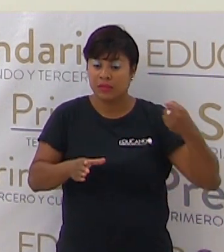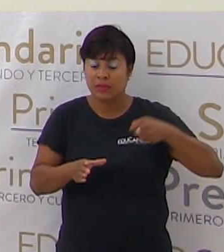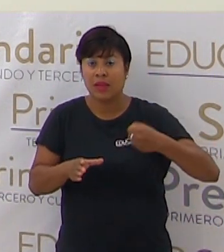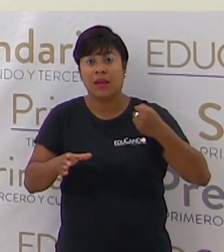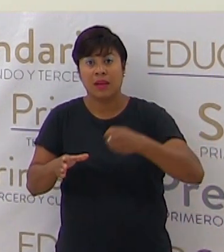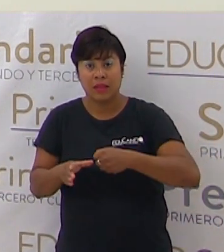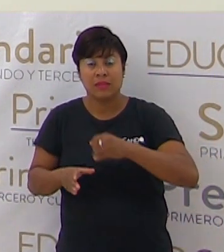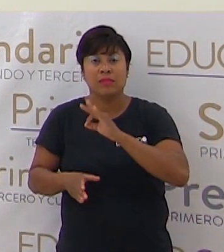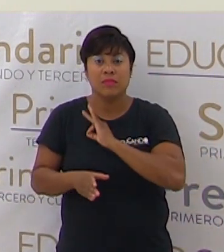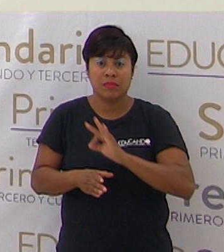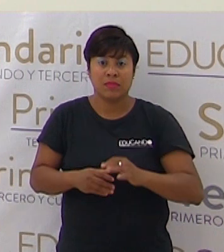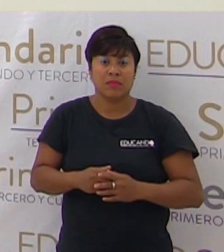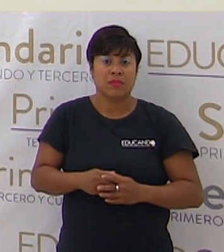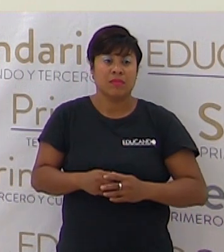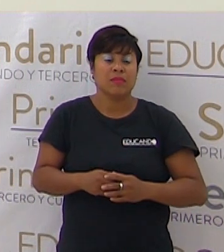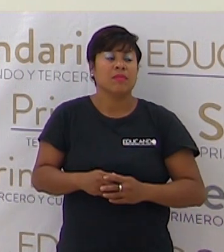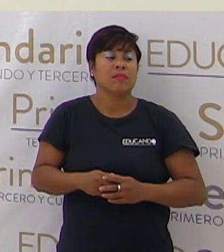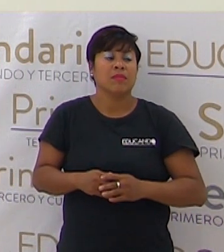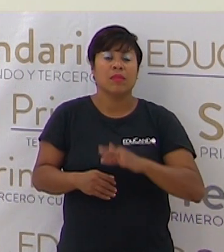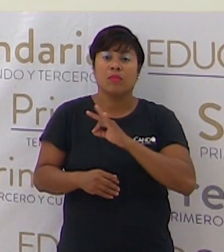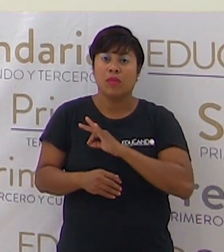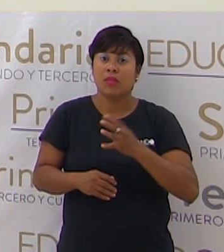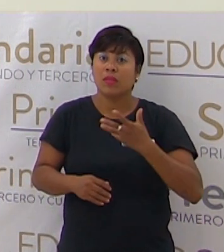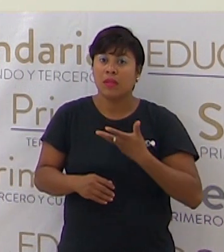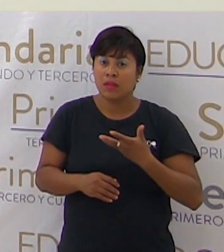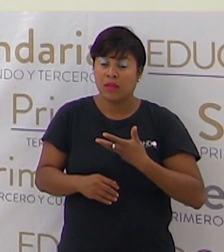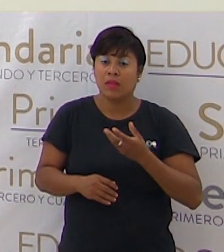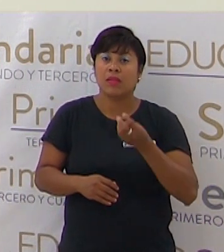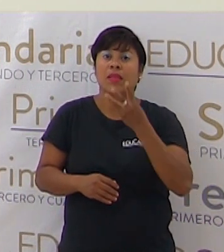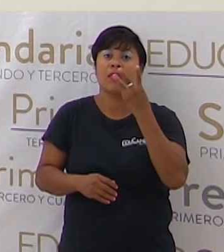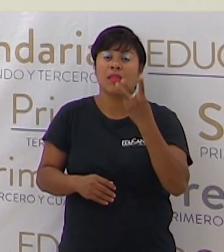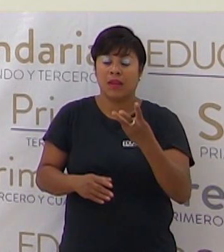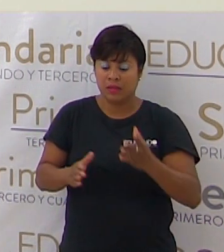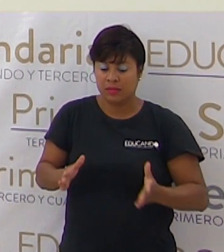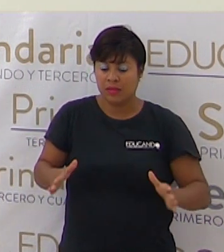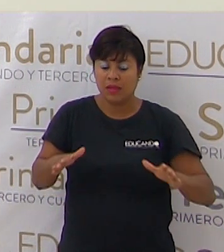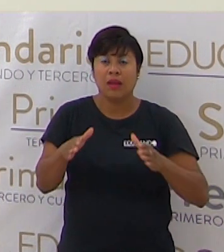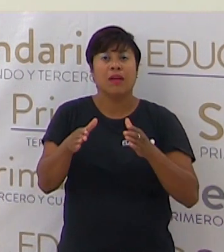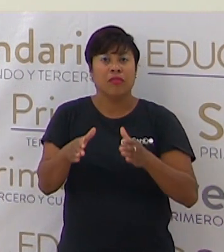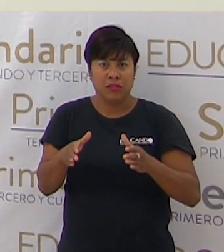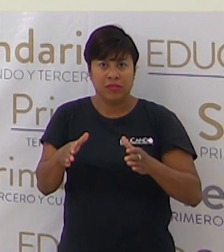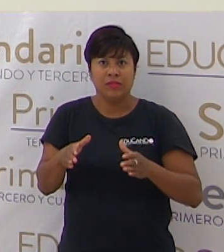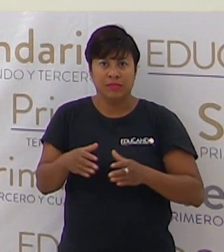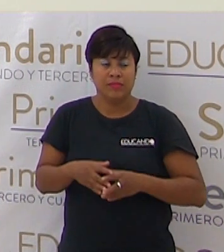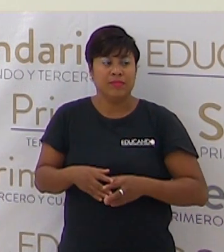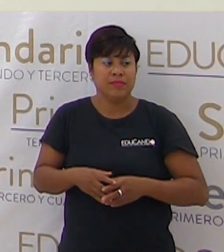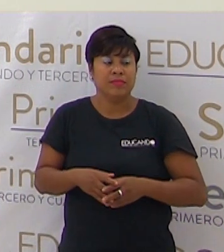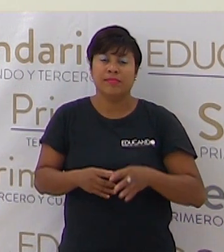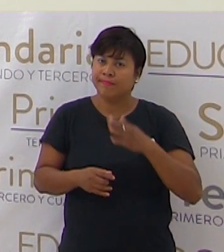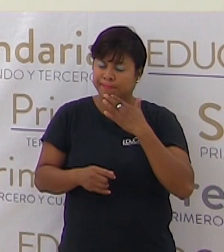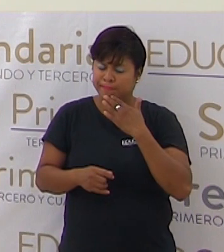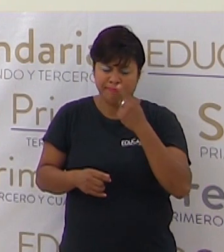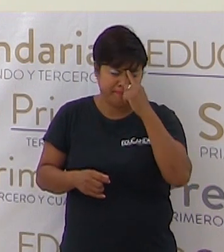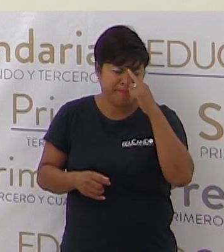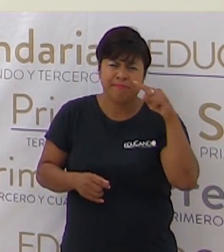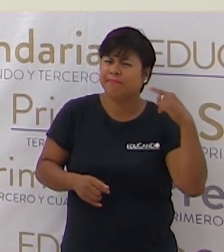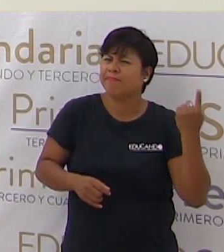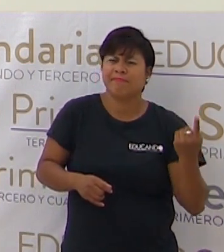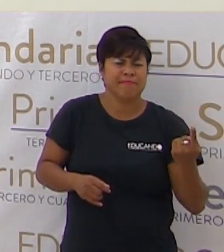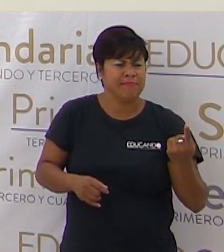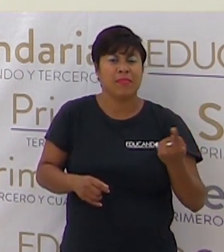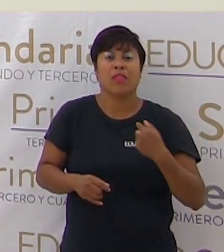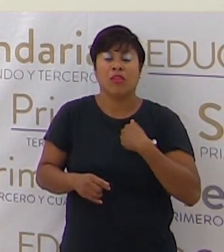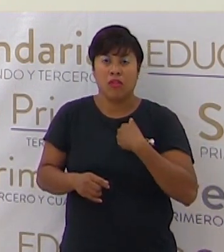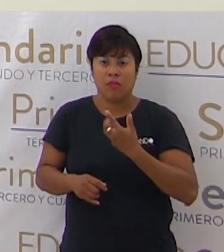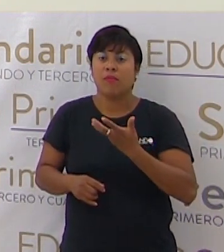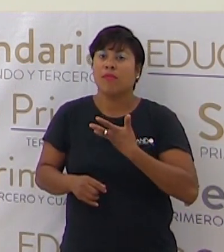caben, o mejor dicho, cuántas jarras puedo obtener de 3 garrafones. Ay, pues bien fácil, ¿verdad?